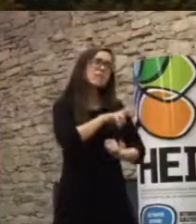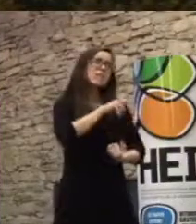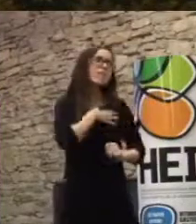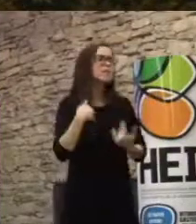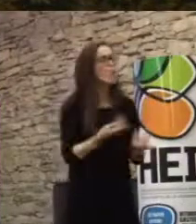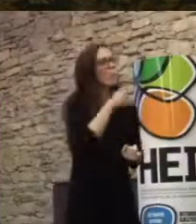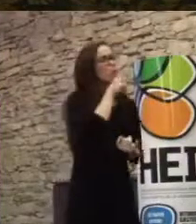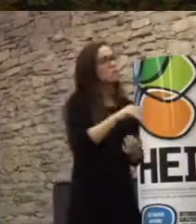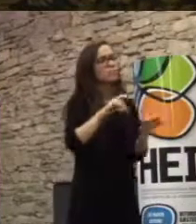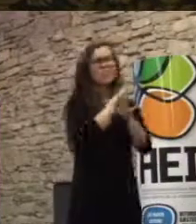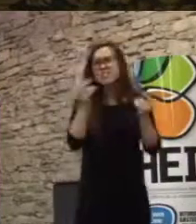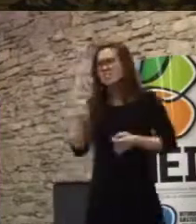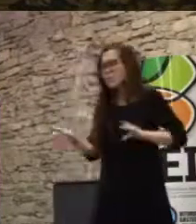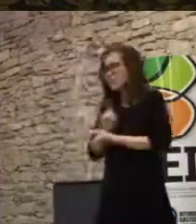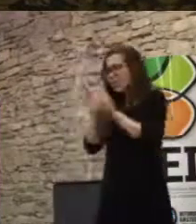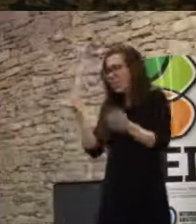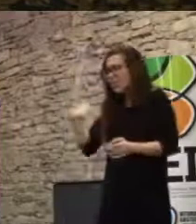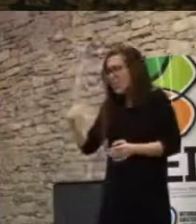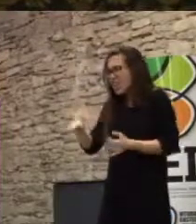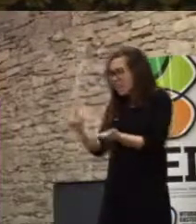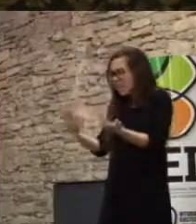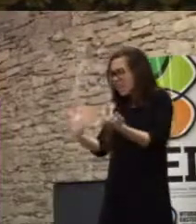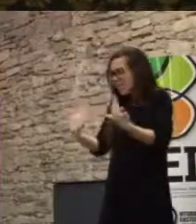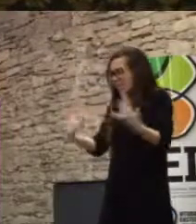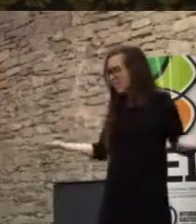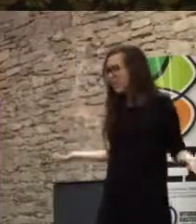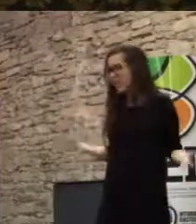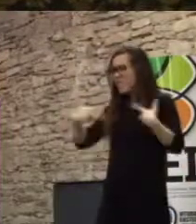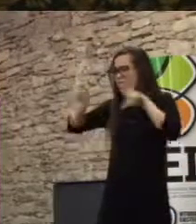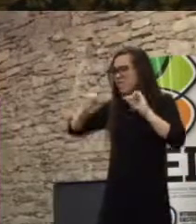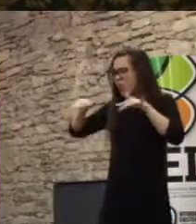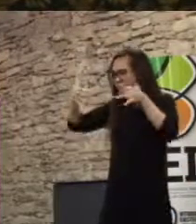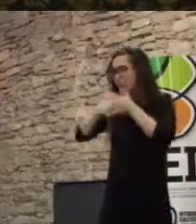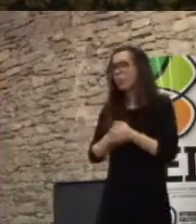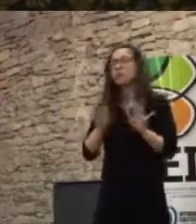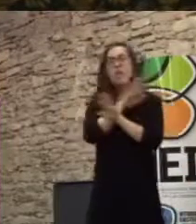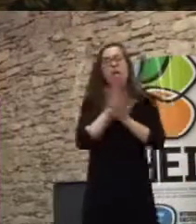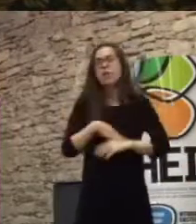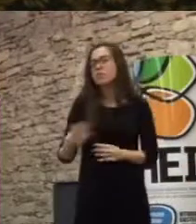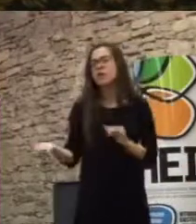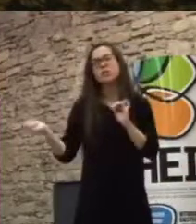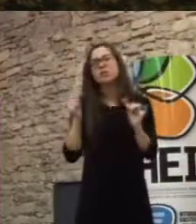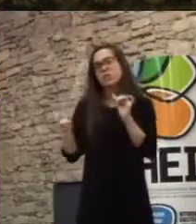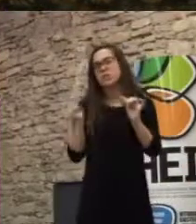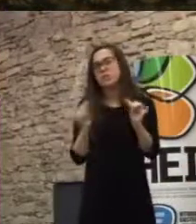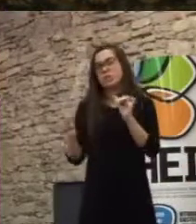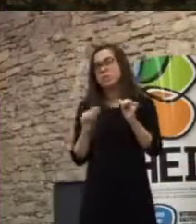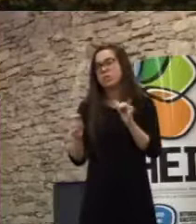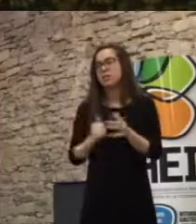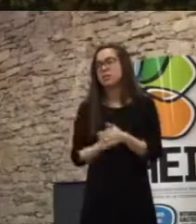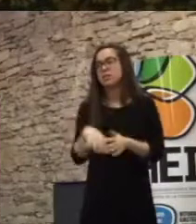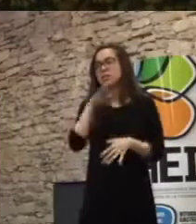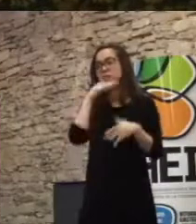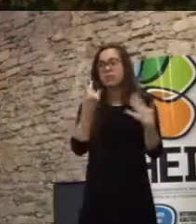no no no no no entonces hay crispación en los grupos de trabajo pero es por esto sí porque no sabemos cómo